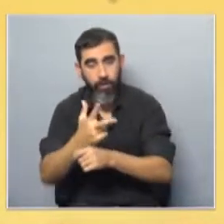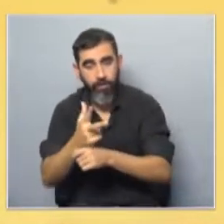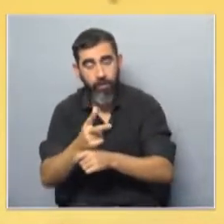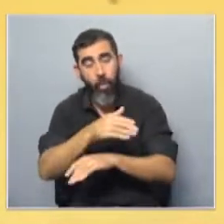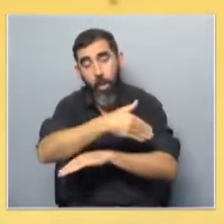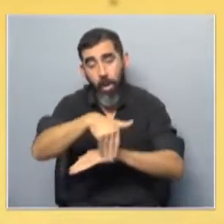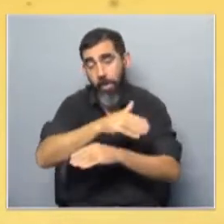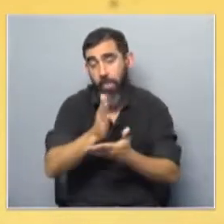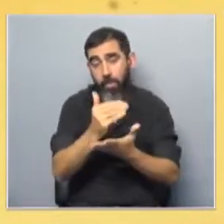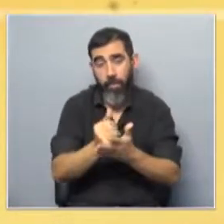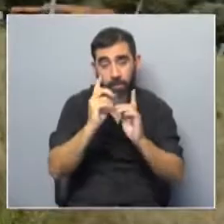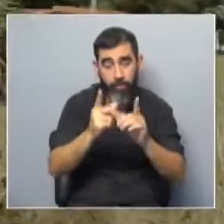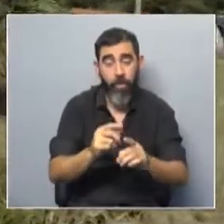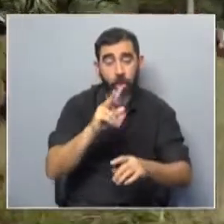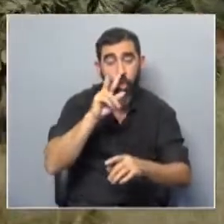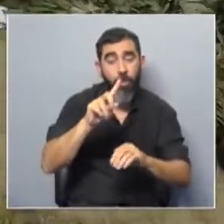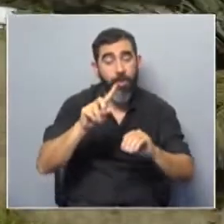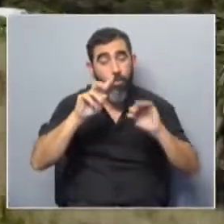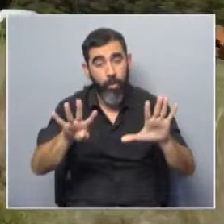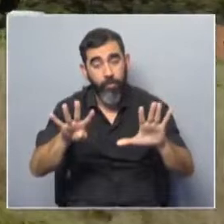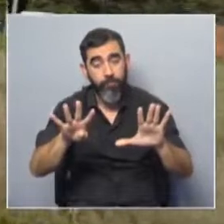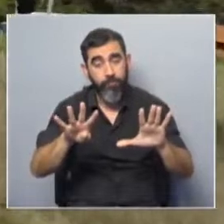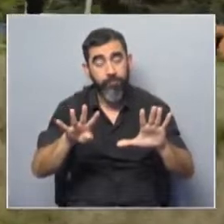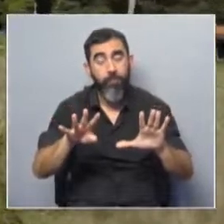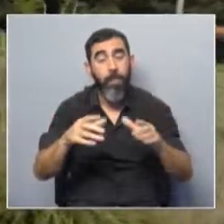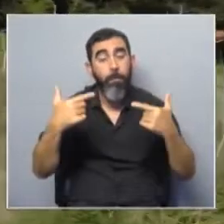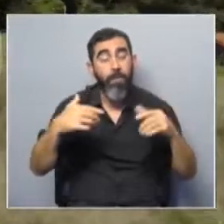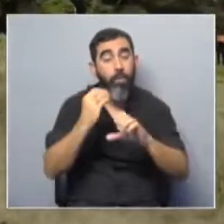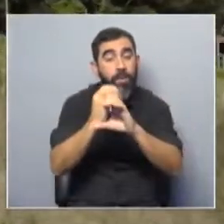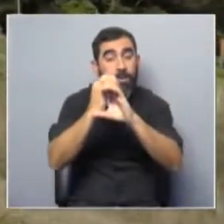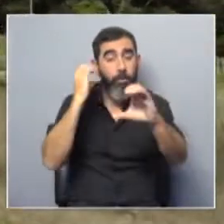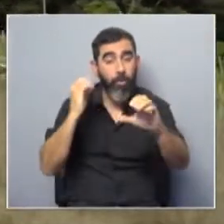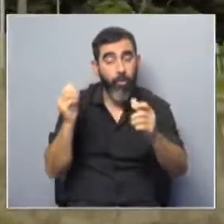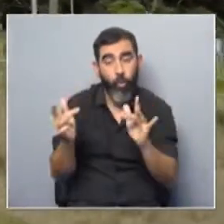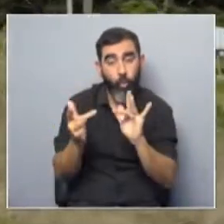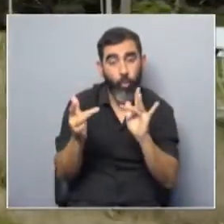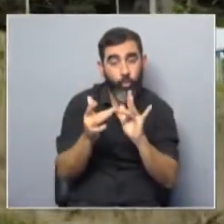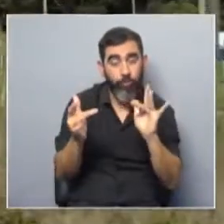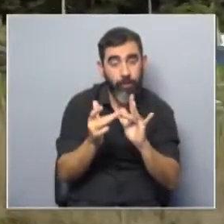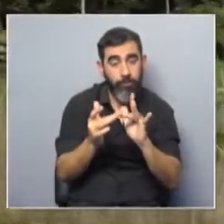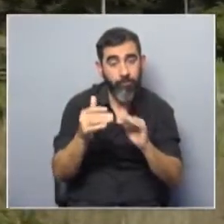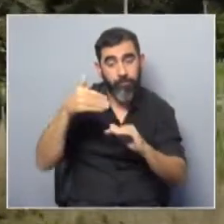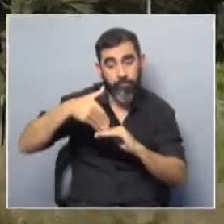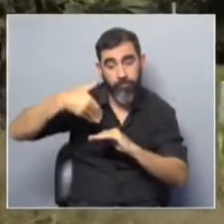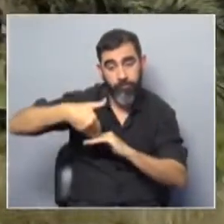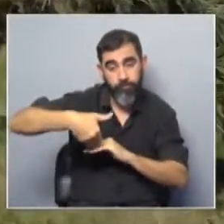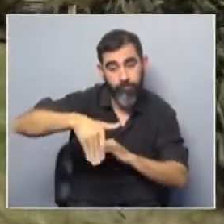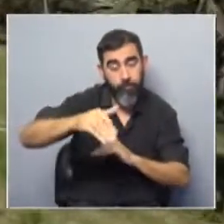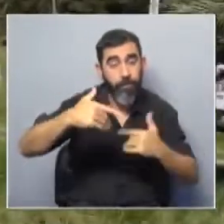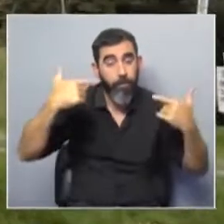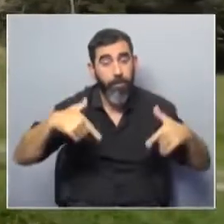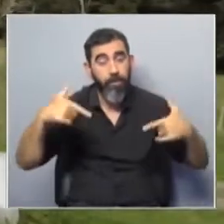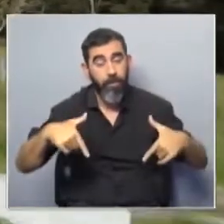caminería departamental. En el 2019 empezamos el diálogo con el Ministerio de Transporte y a partir de ahí el